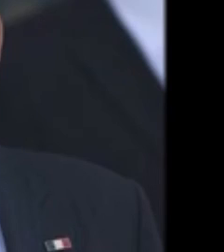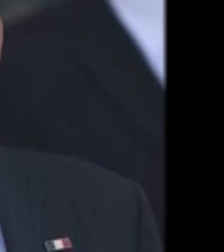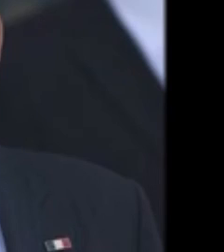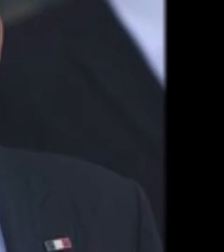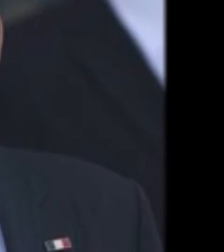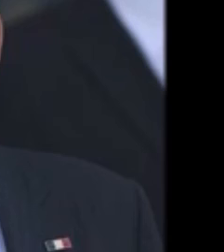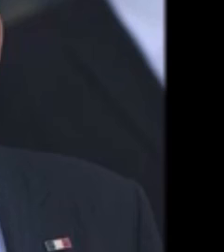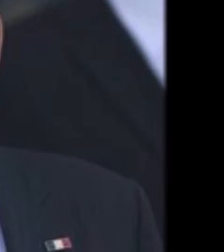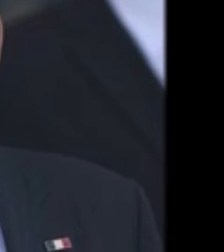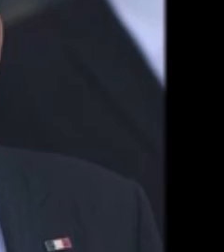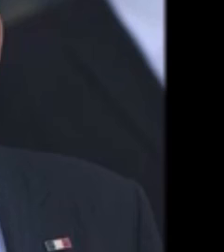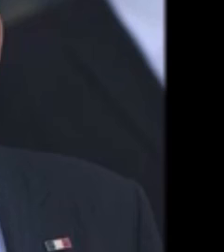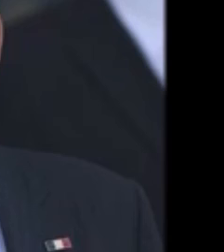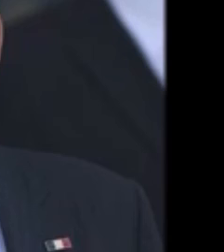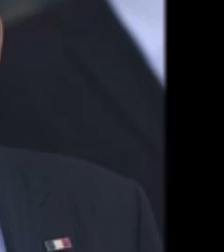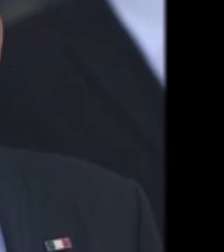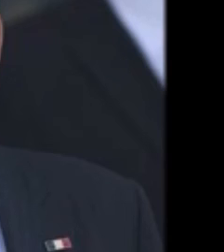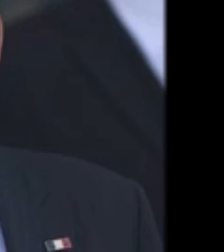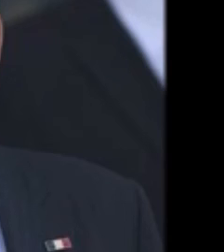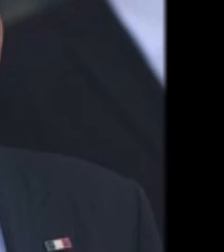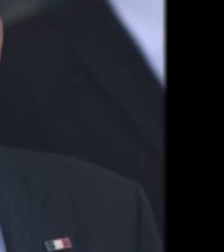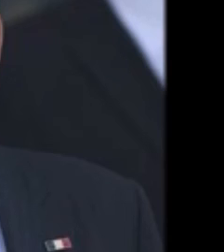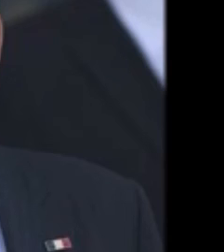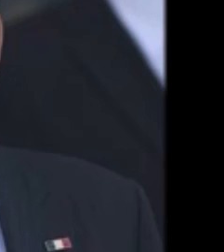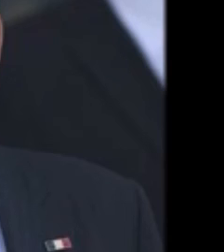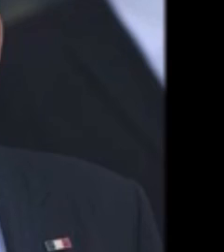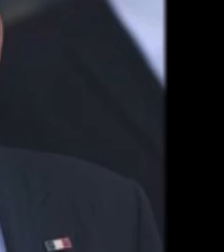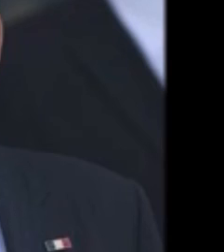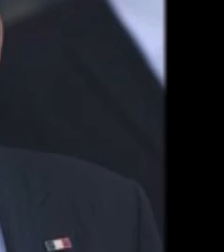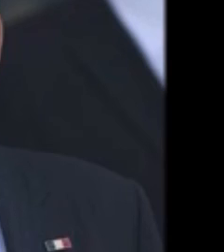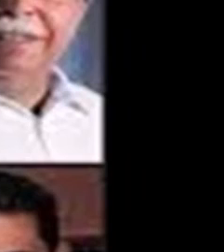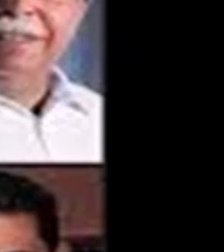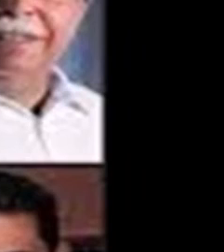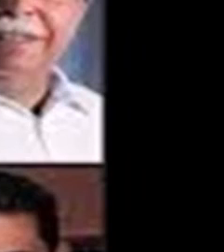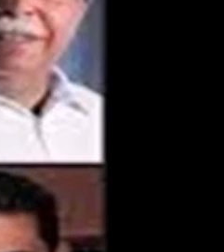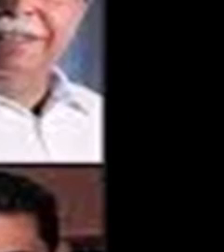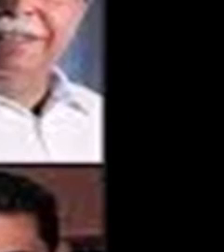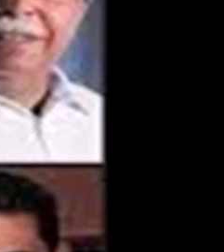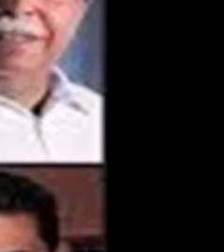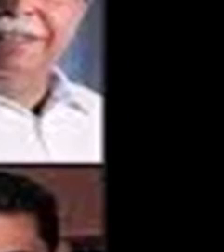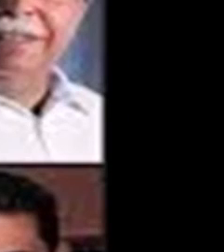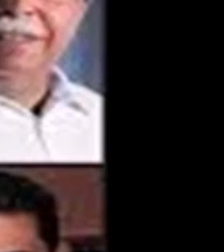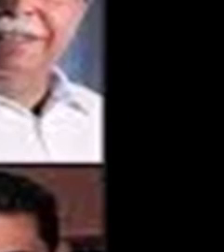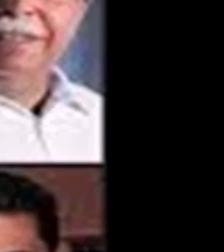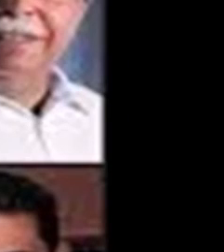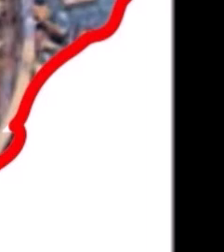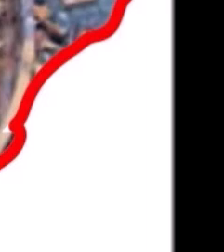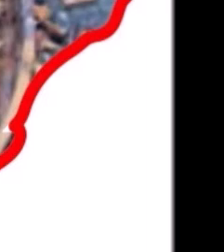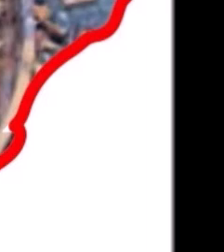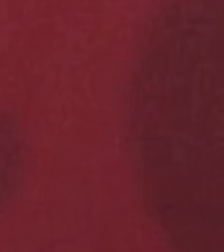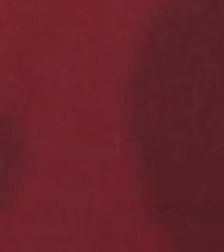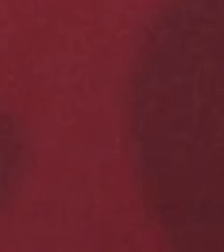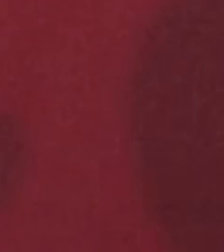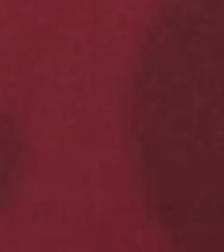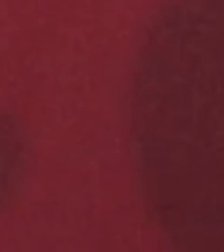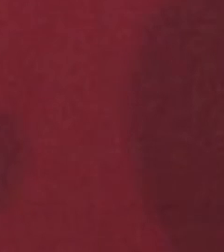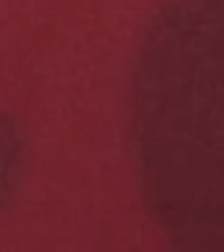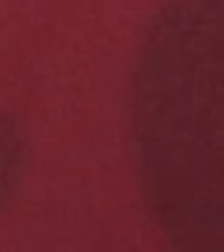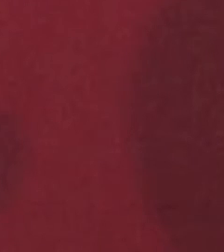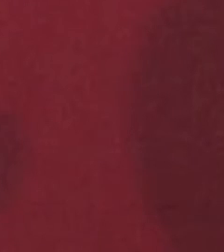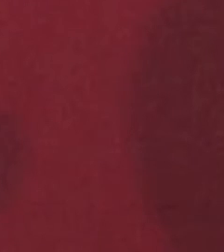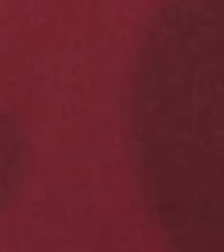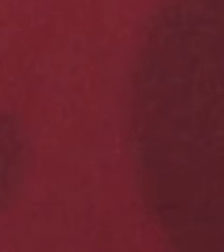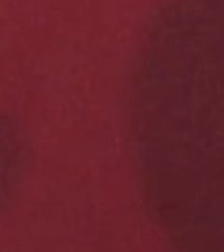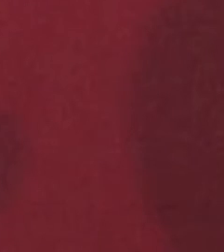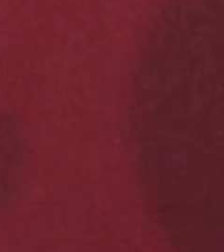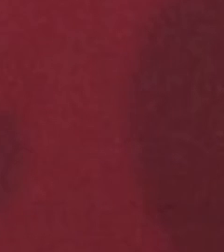supuesto, de los cochinos corruptos que nos han agobiado como país y nos han saqueado. Vamos a destapar la cloaca también y veremos